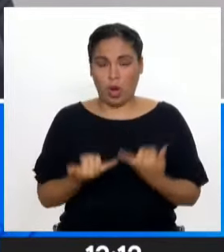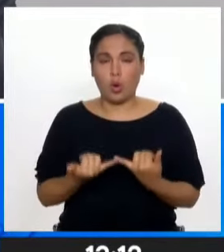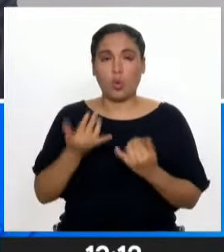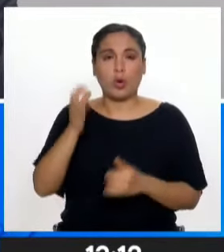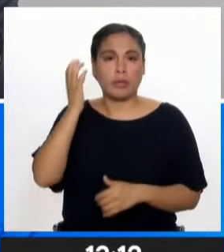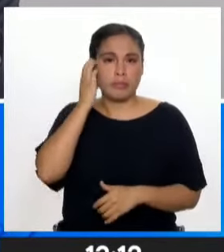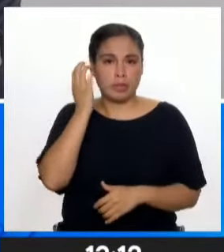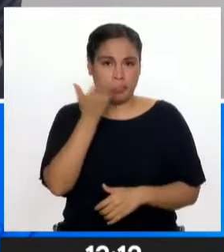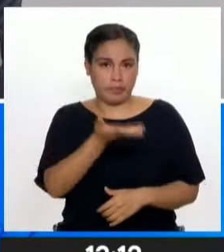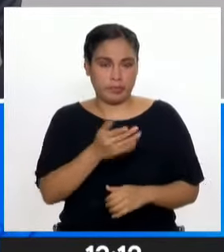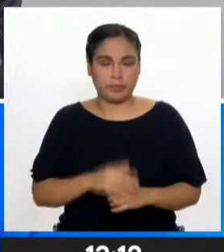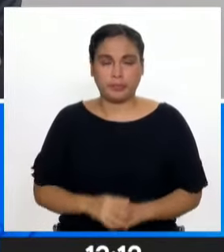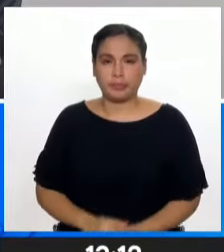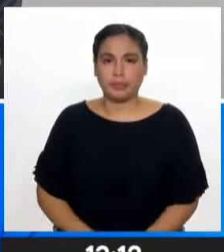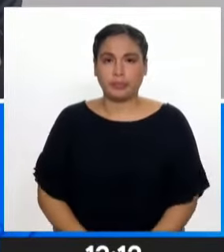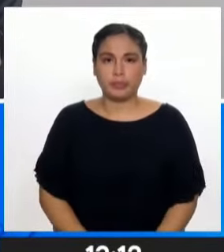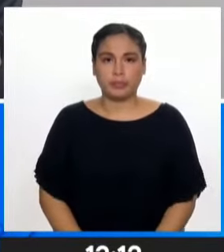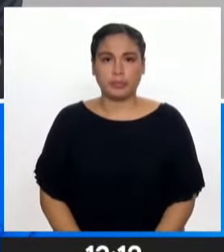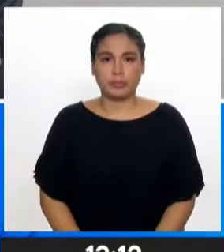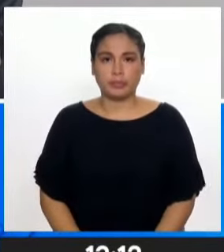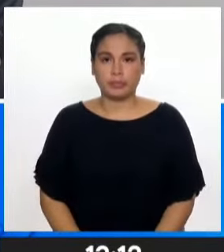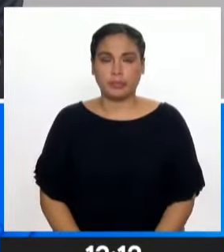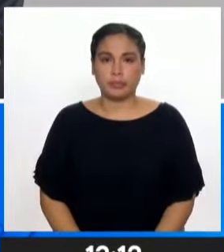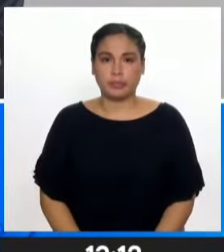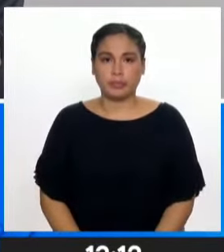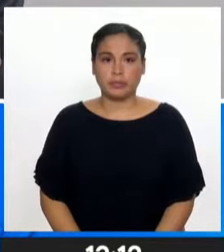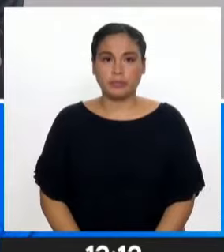Carla Ciesa. Carla, adelante.